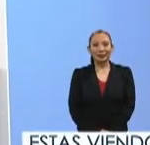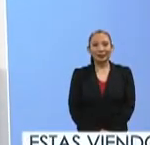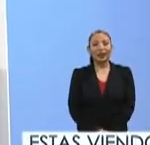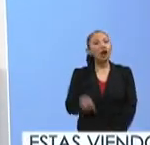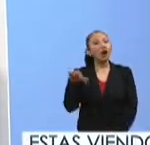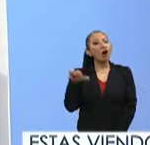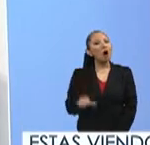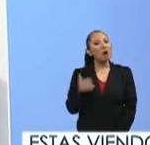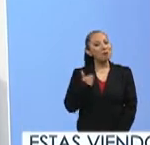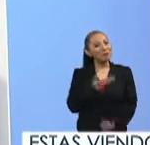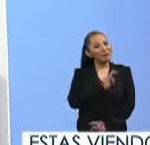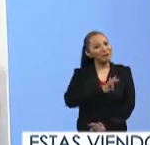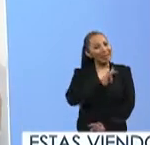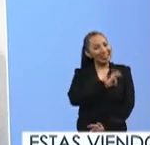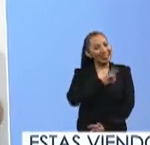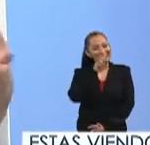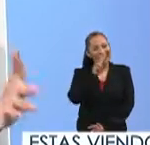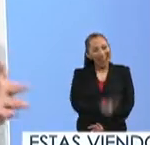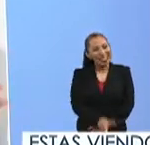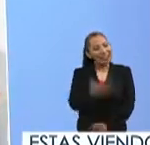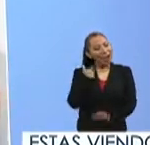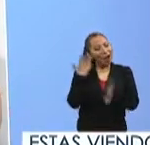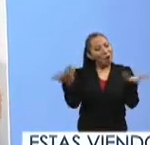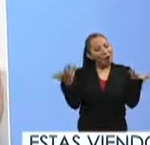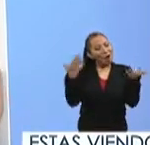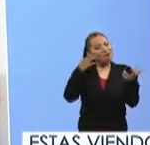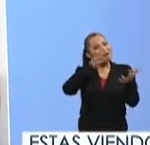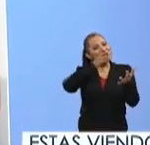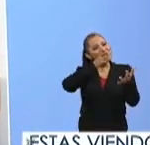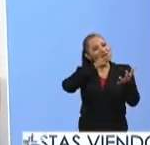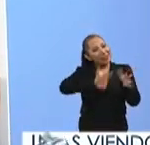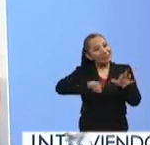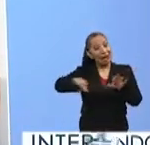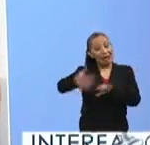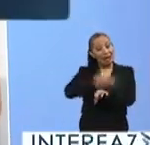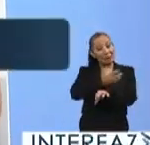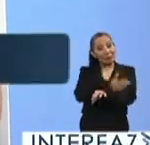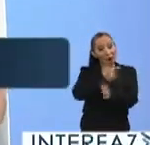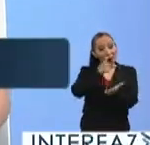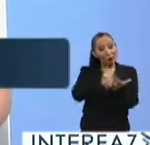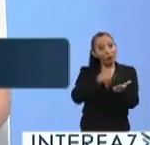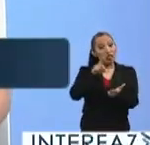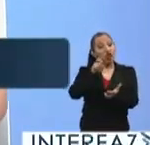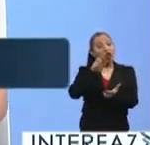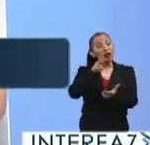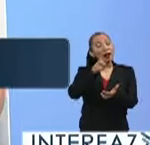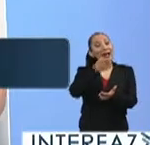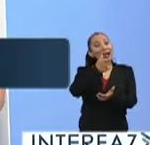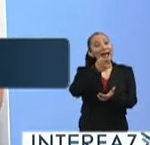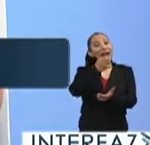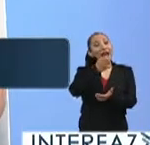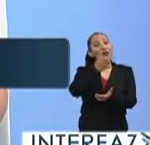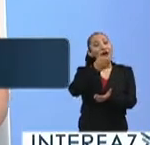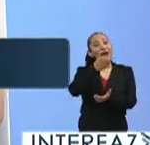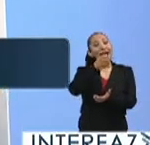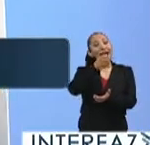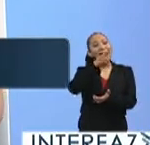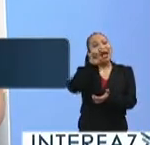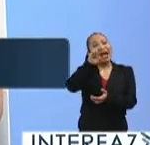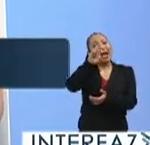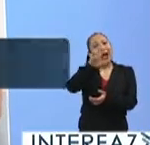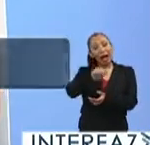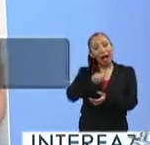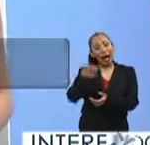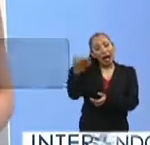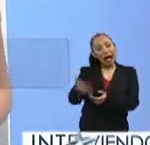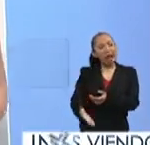Y hoy estamos muy felices de verdaderos manteles largos porque nos acompaña en el estudio el doctor Gerardo Herrera Corral. Él es,